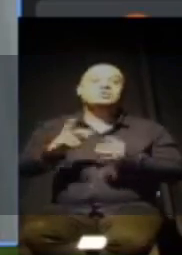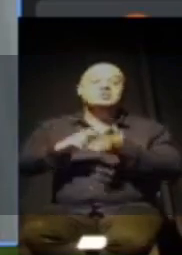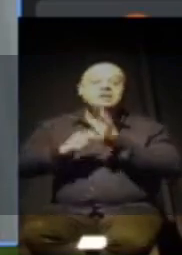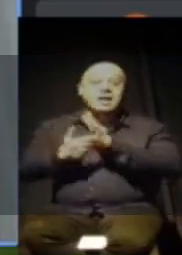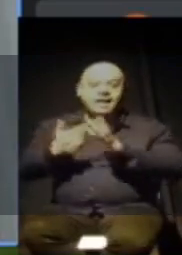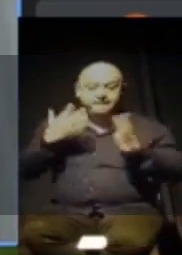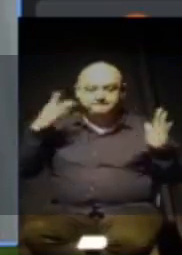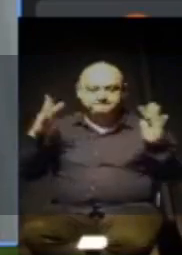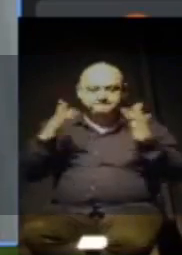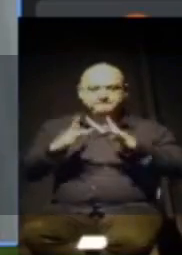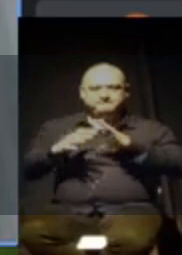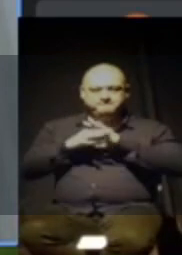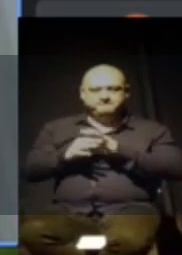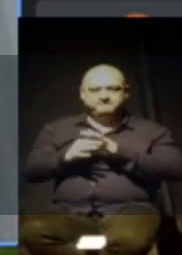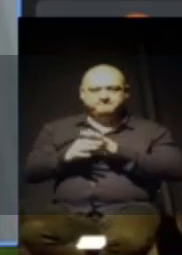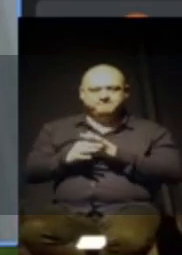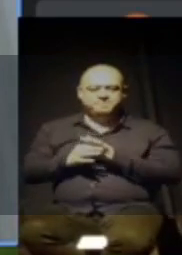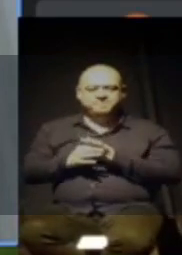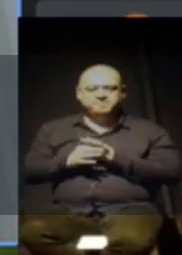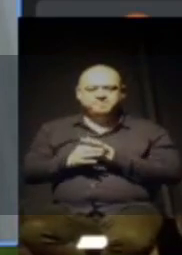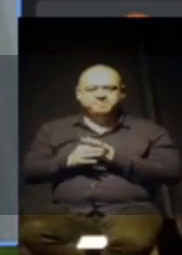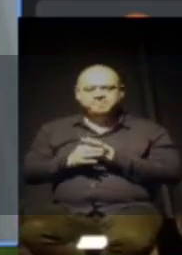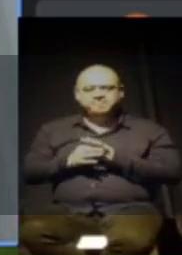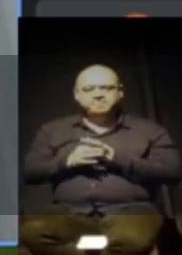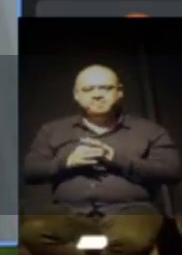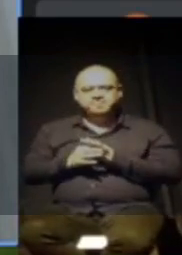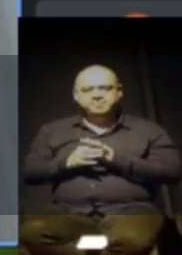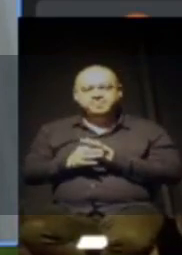Esta nueva característica fungible, esta